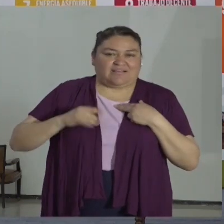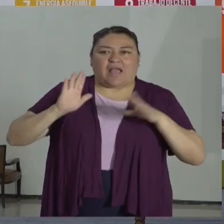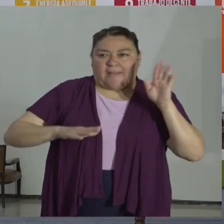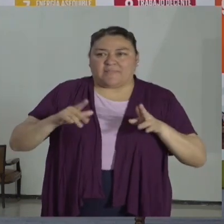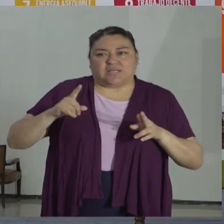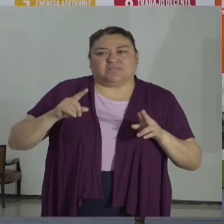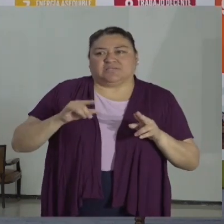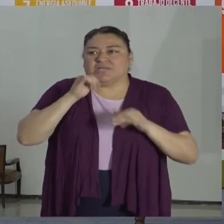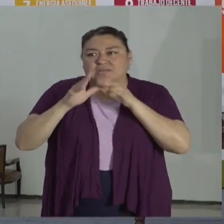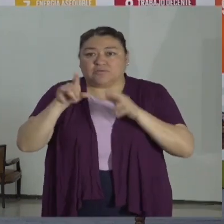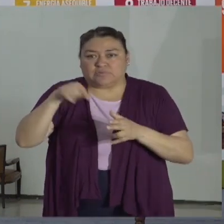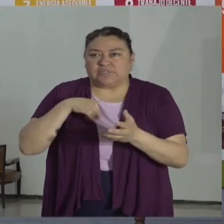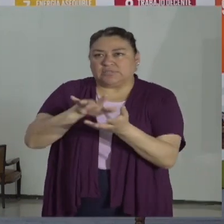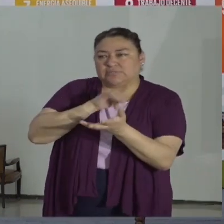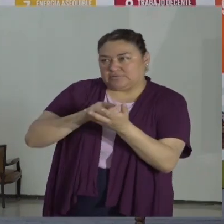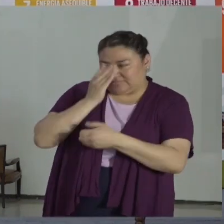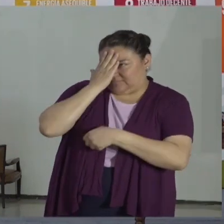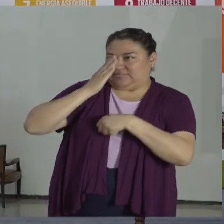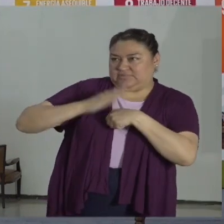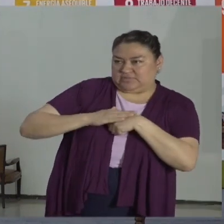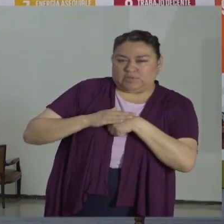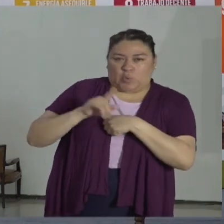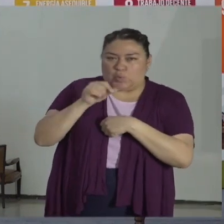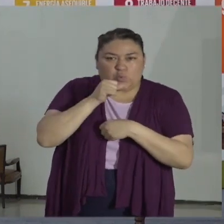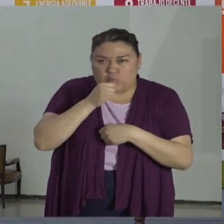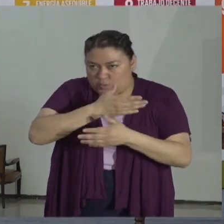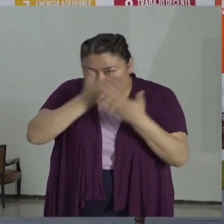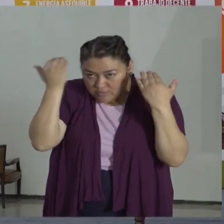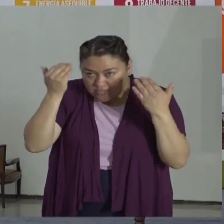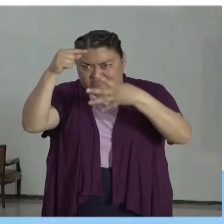Muchas gracias a todas y todos.